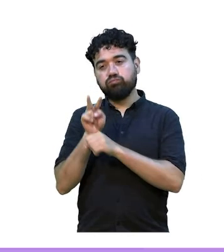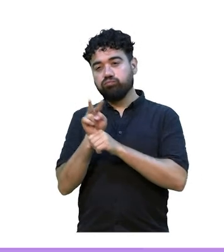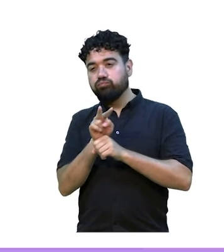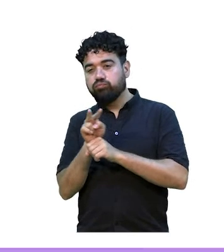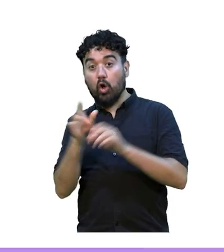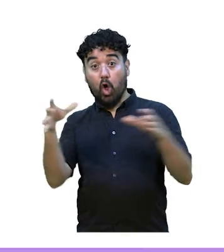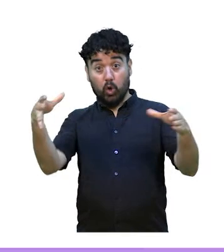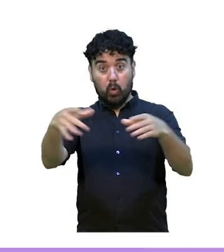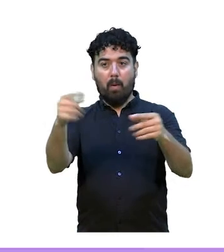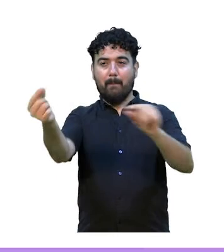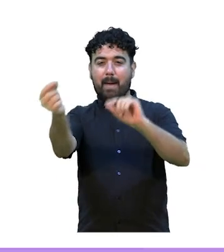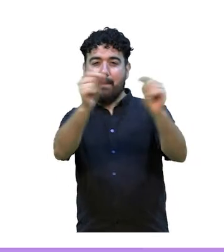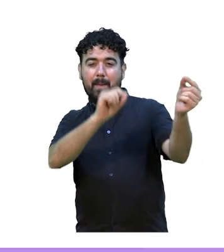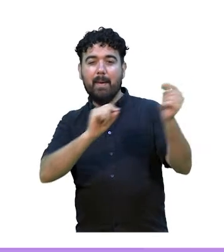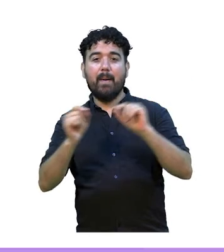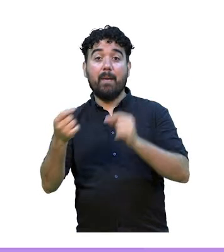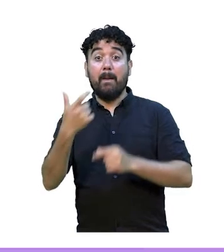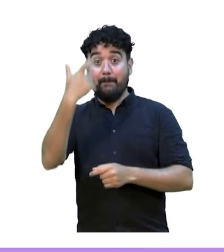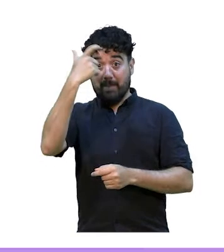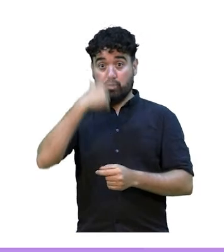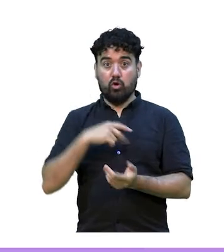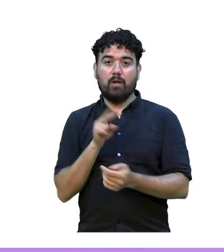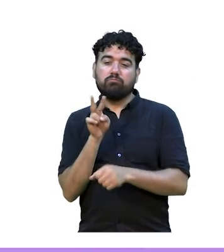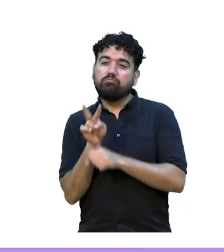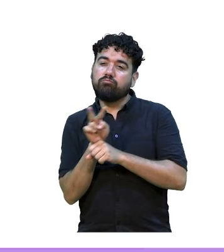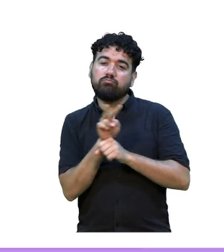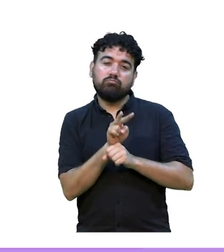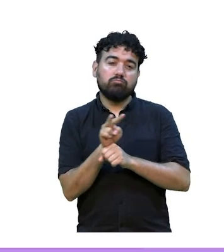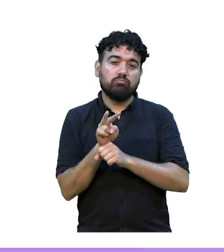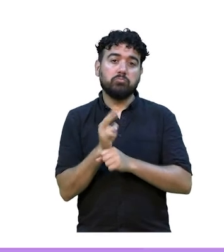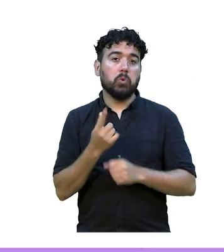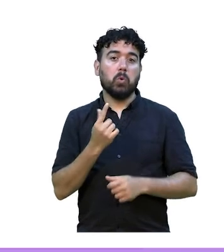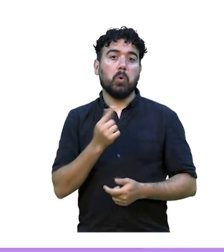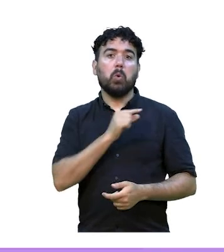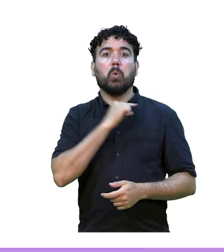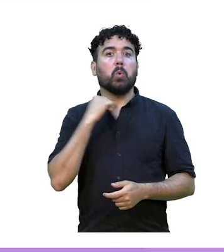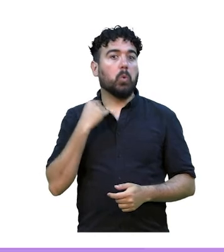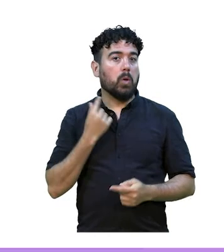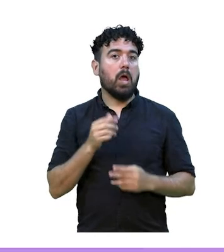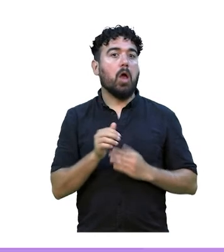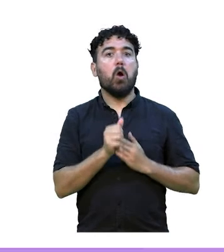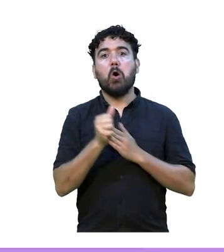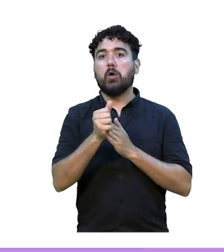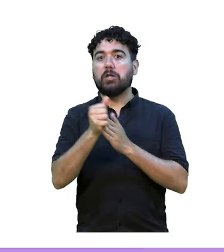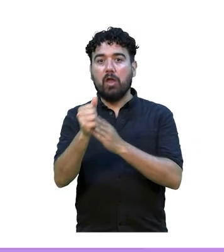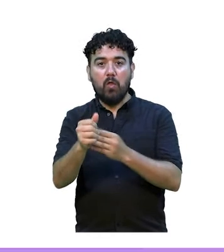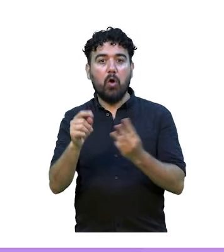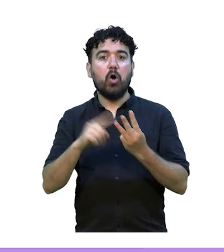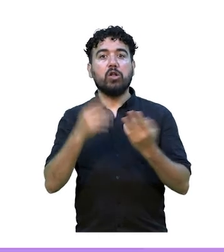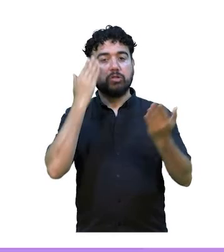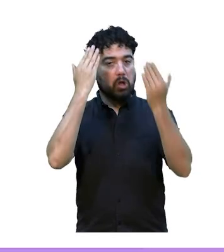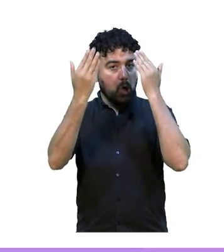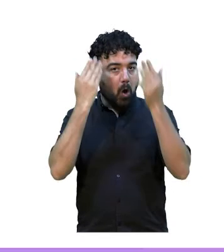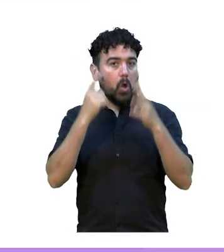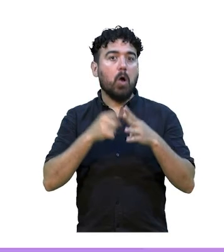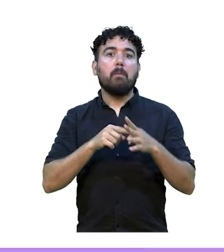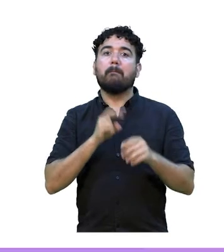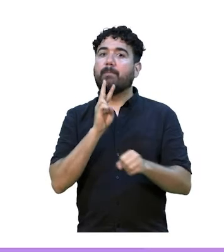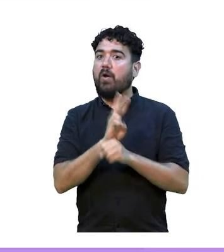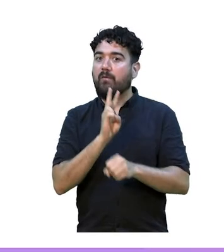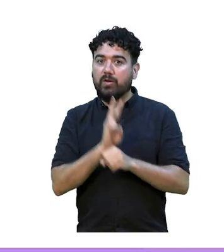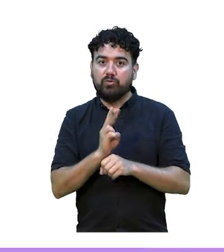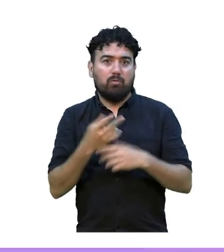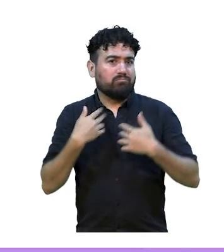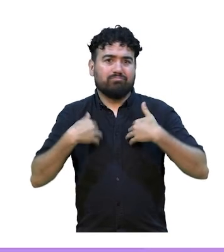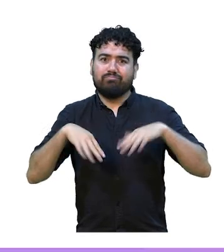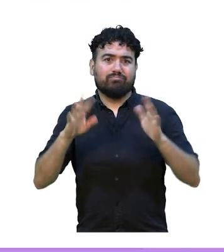grupo, que es observada desde fuera por una persona que podía ser cura, orientador, psicóloga,